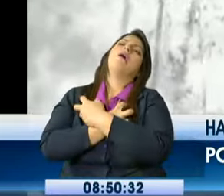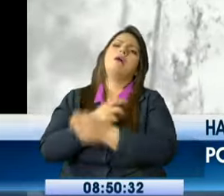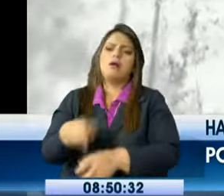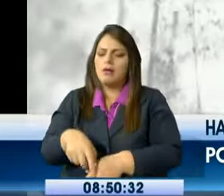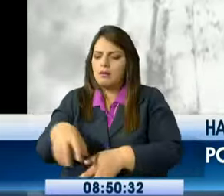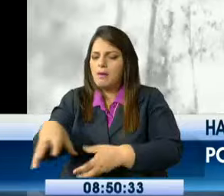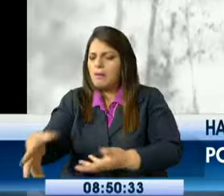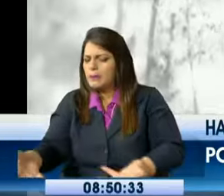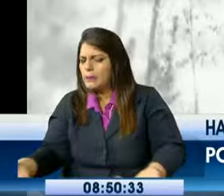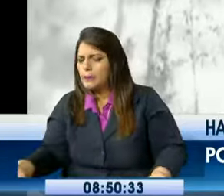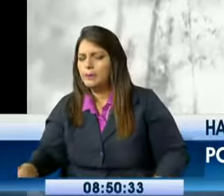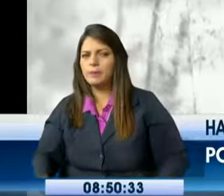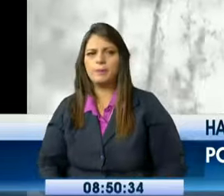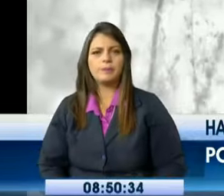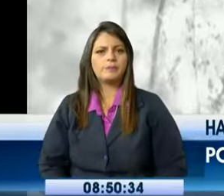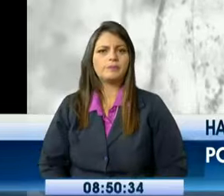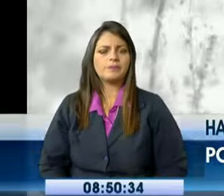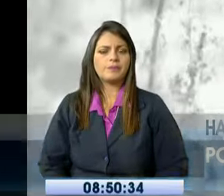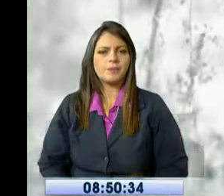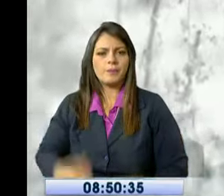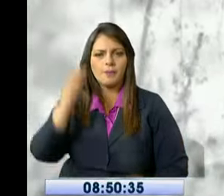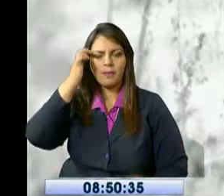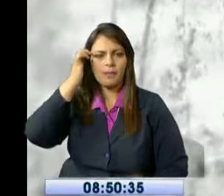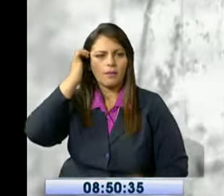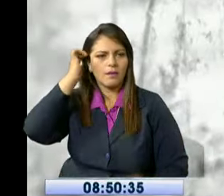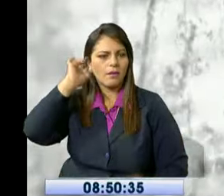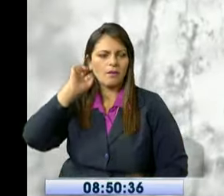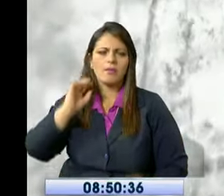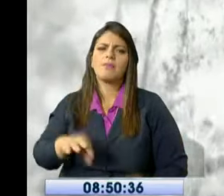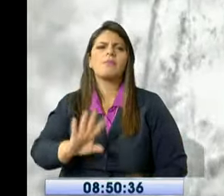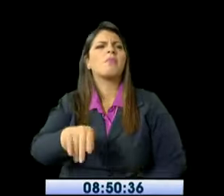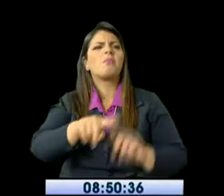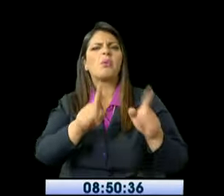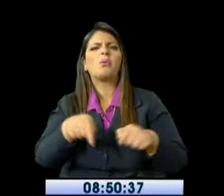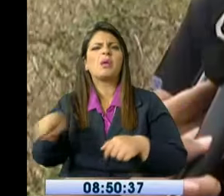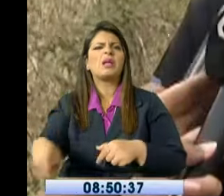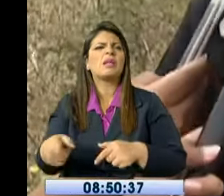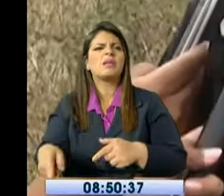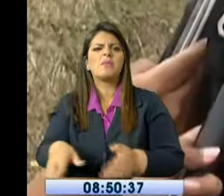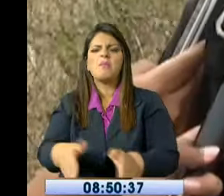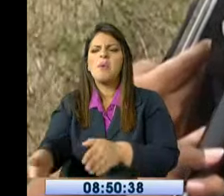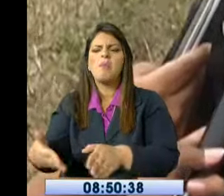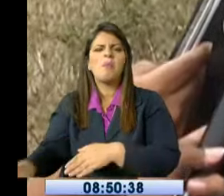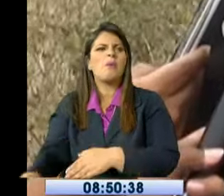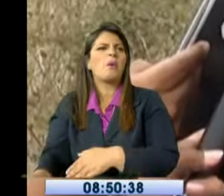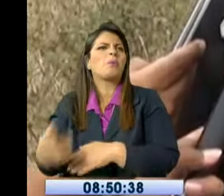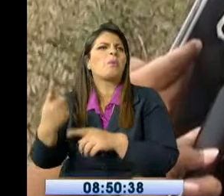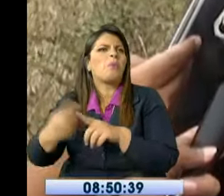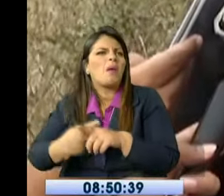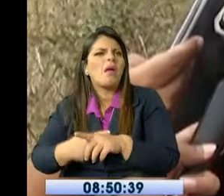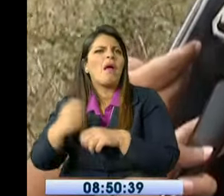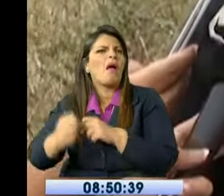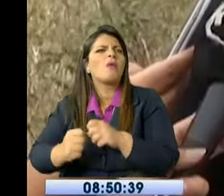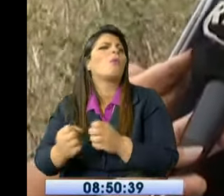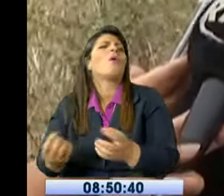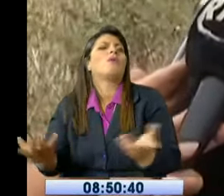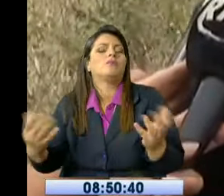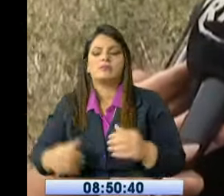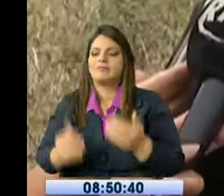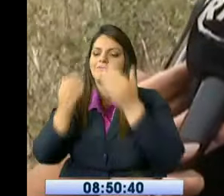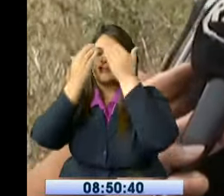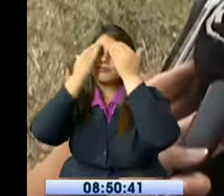Por la condición, ¿cuánto tiempo se puede presumir que han estado en el lugar? No podemos determinar al momento, pero son ya